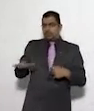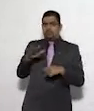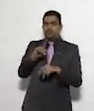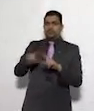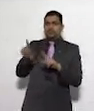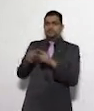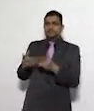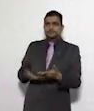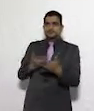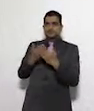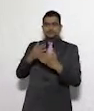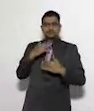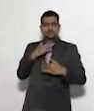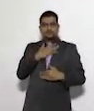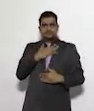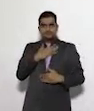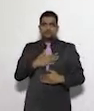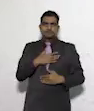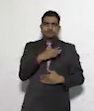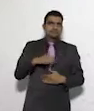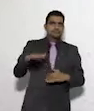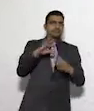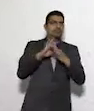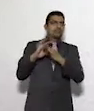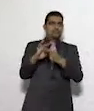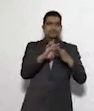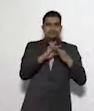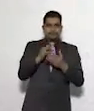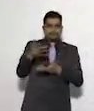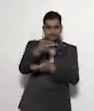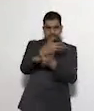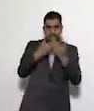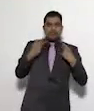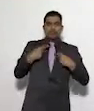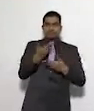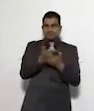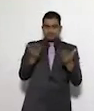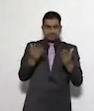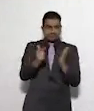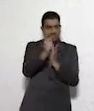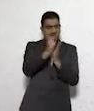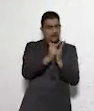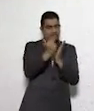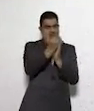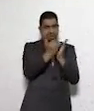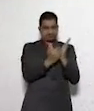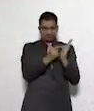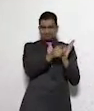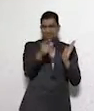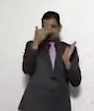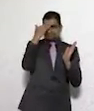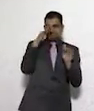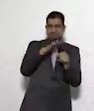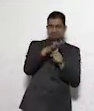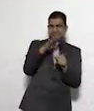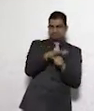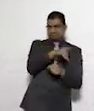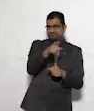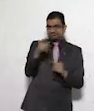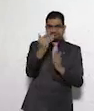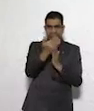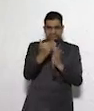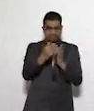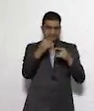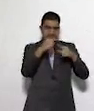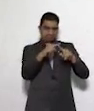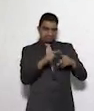nuestra humanidad compartida. Los datos de inseguridad son ampliamente conocidos, ya los mencionaba el